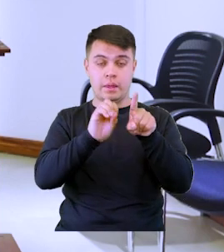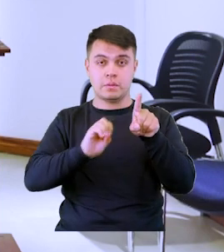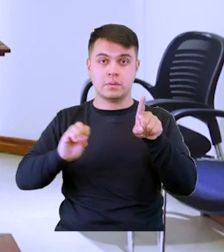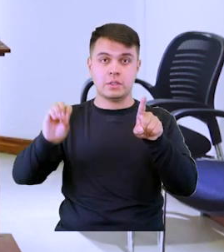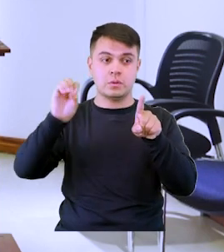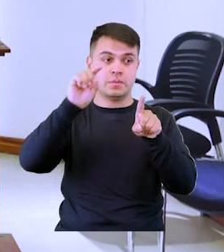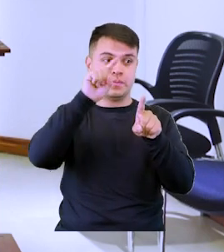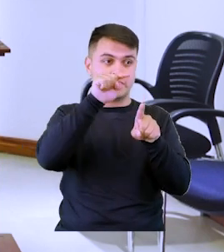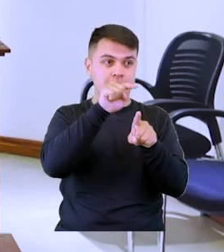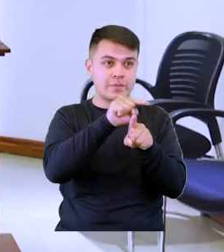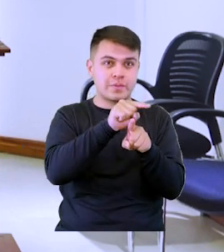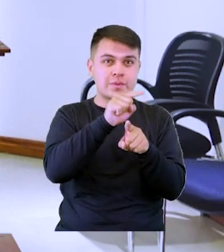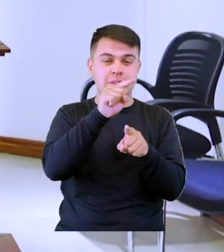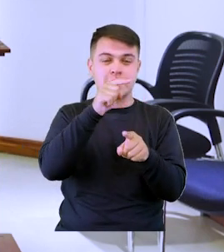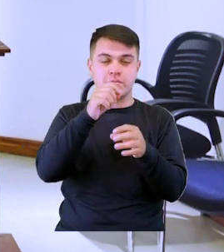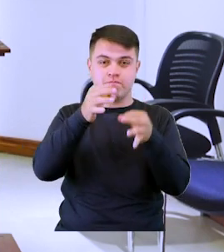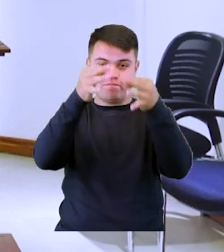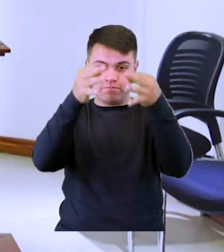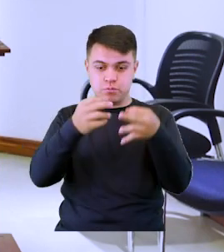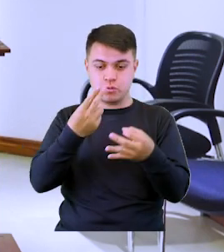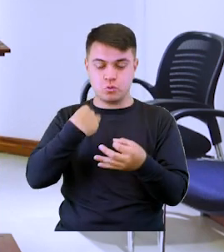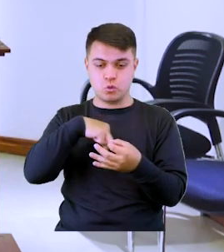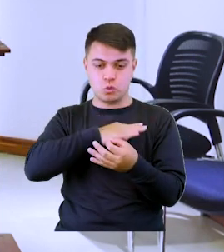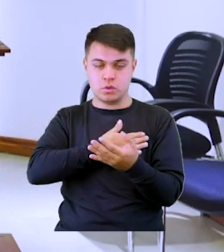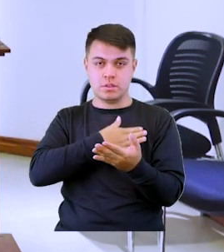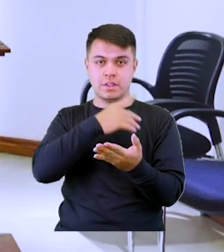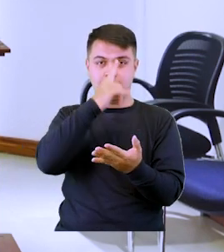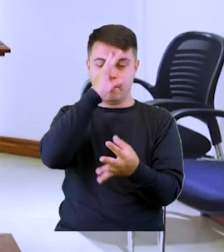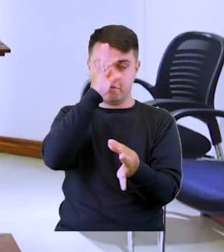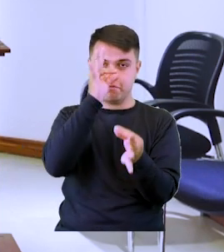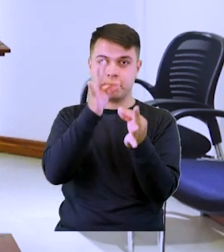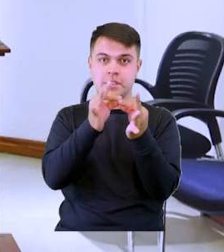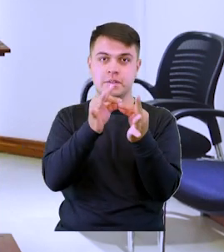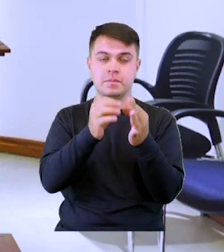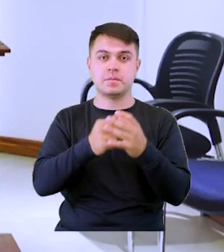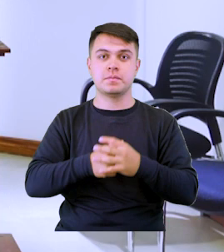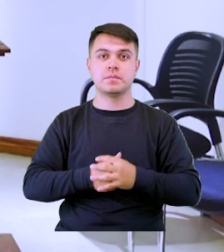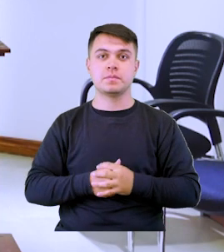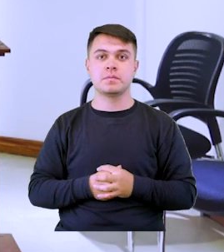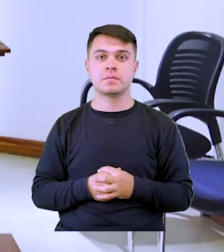Hermanos, este es el sacramento de nuestra fe.